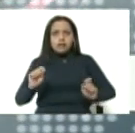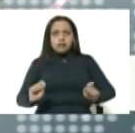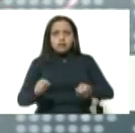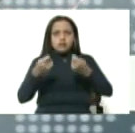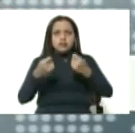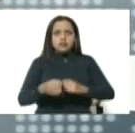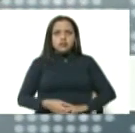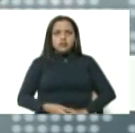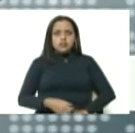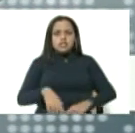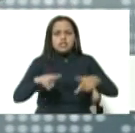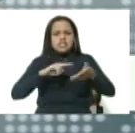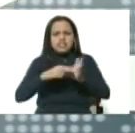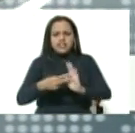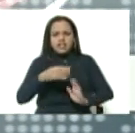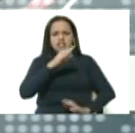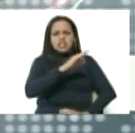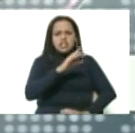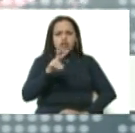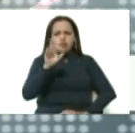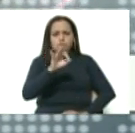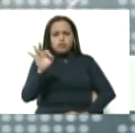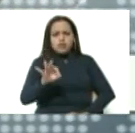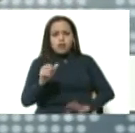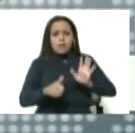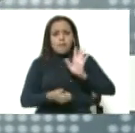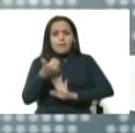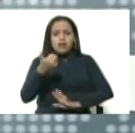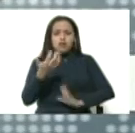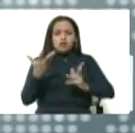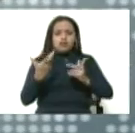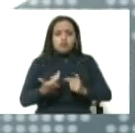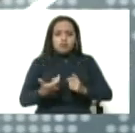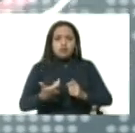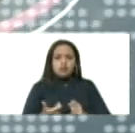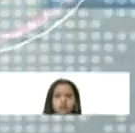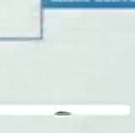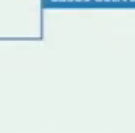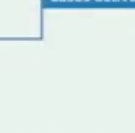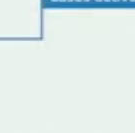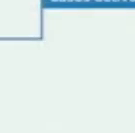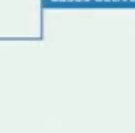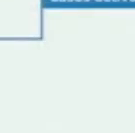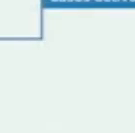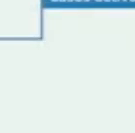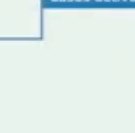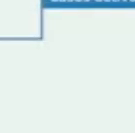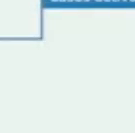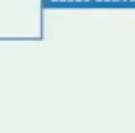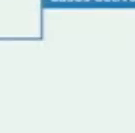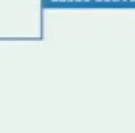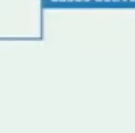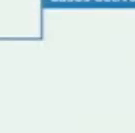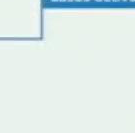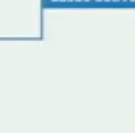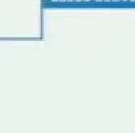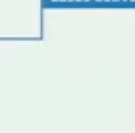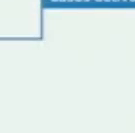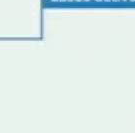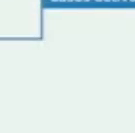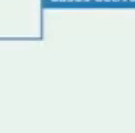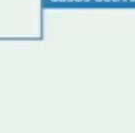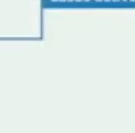del 32%, y el mayor número de pacientes recuperados los estamos teniendo en el mes de junio, y ya en el mes de julio ha